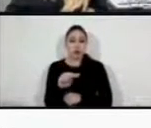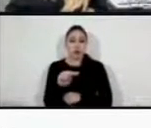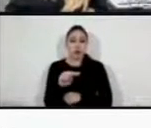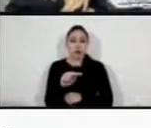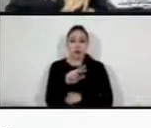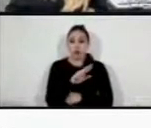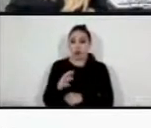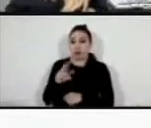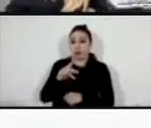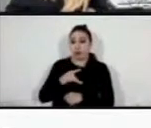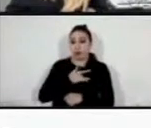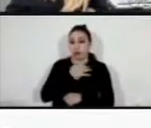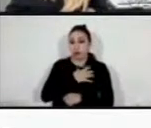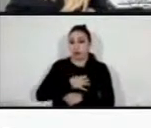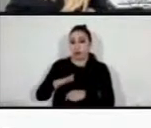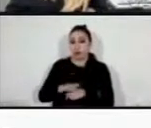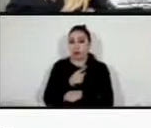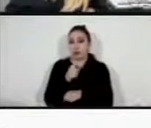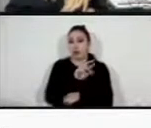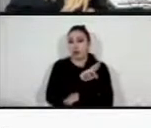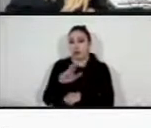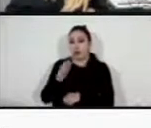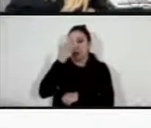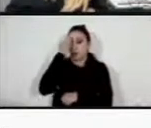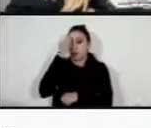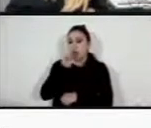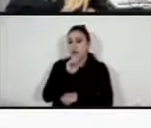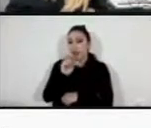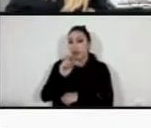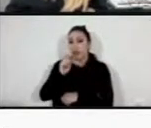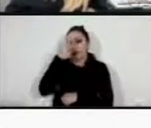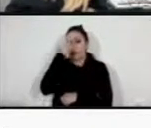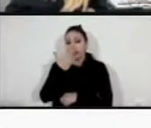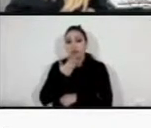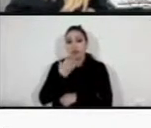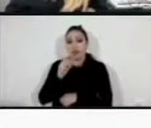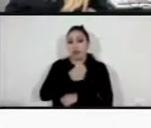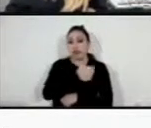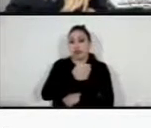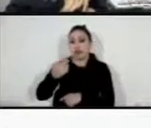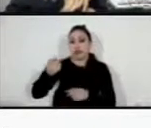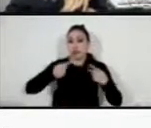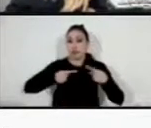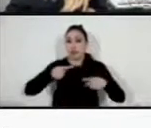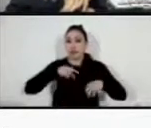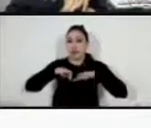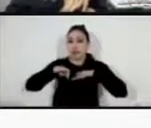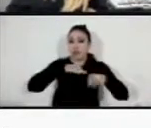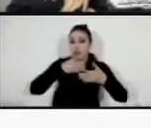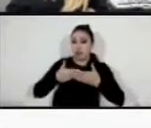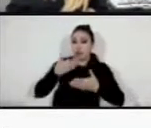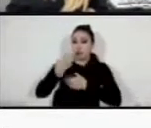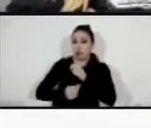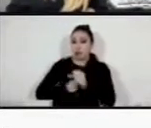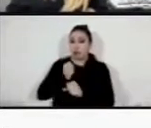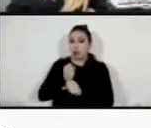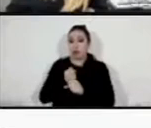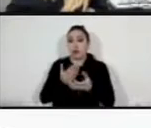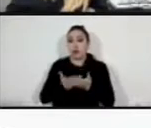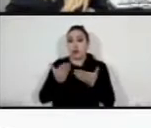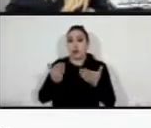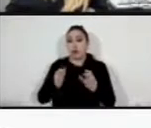del conocimiento y la difusión de la cultura cobra especial relevancia. Es una sesión como